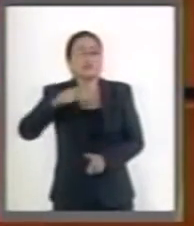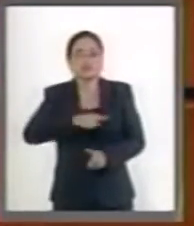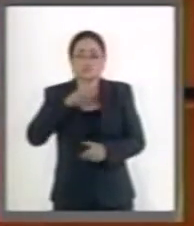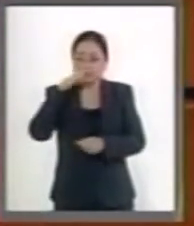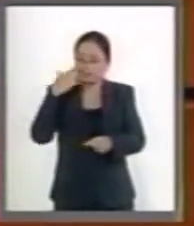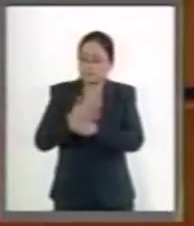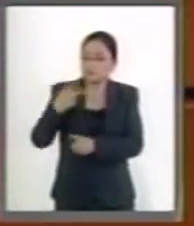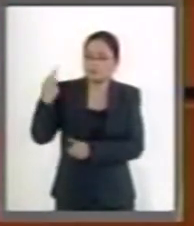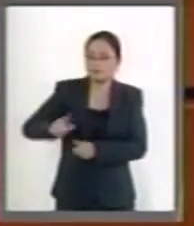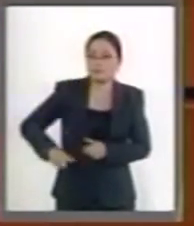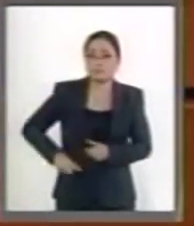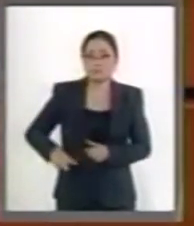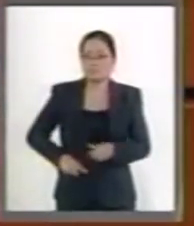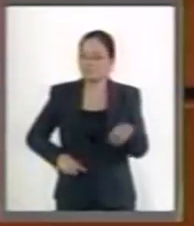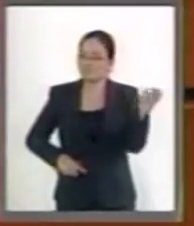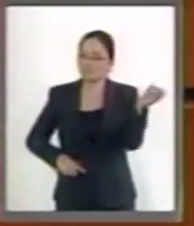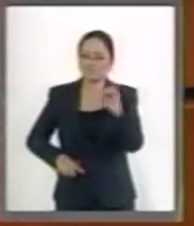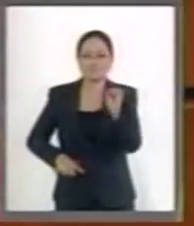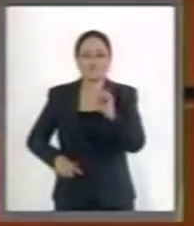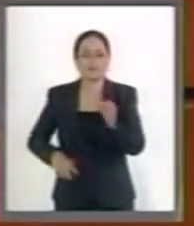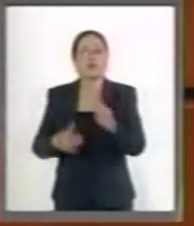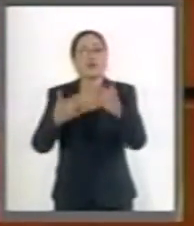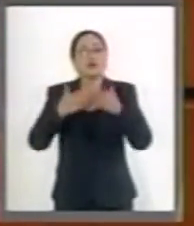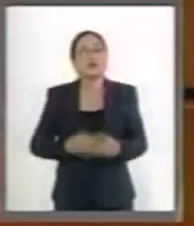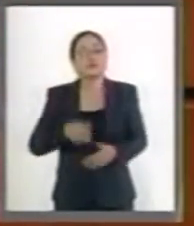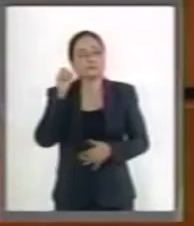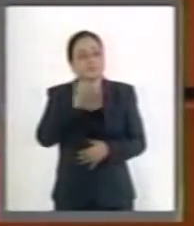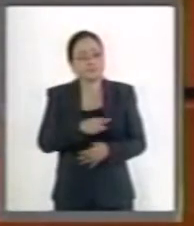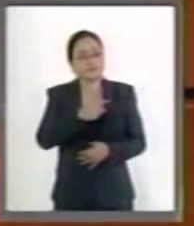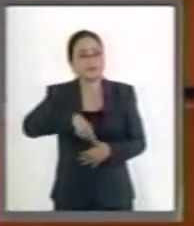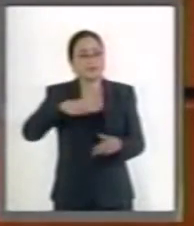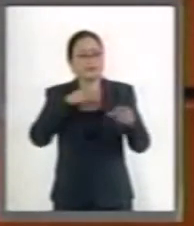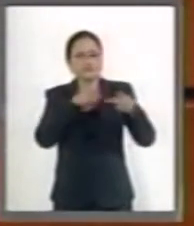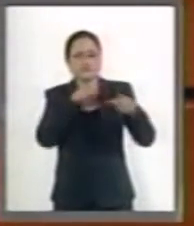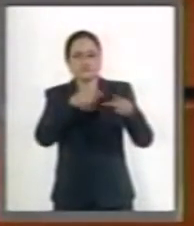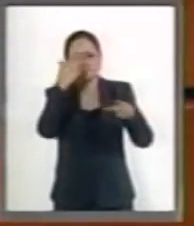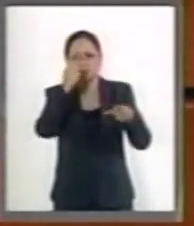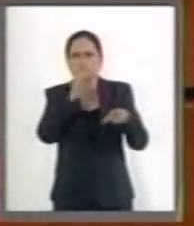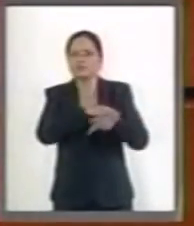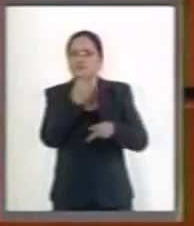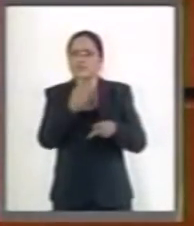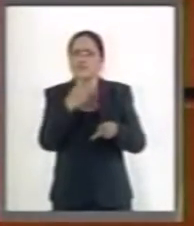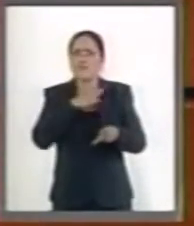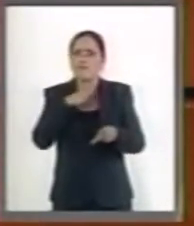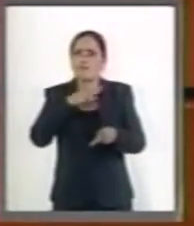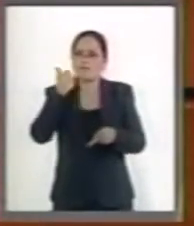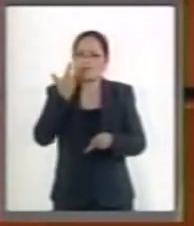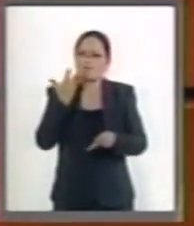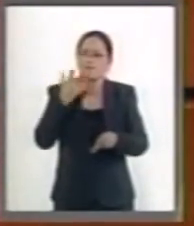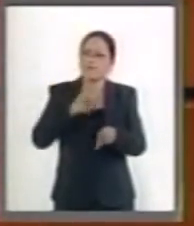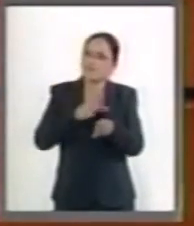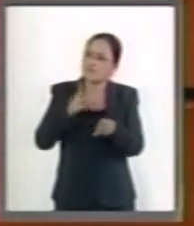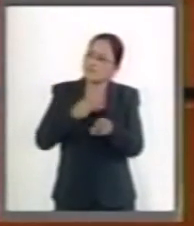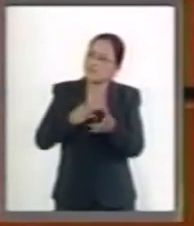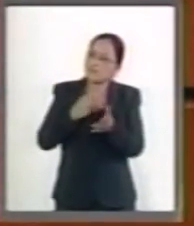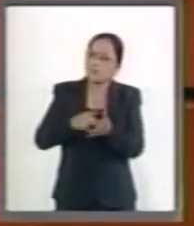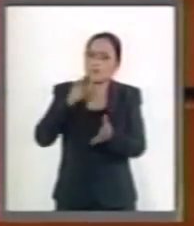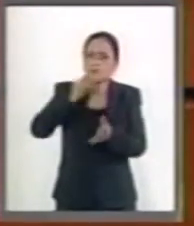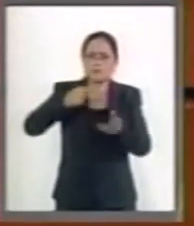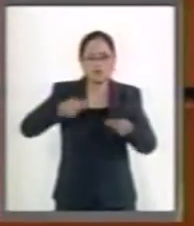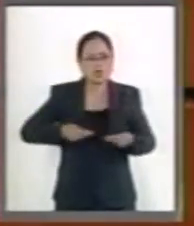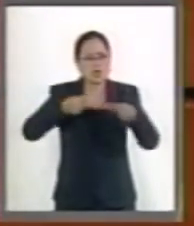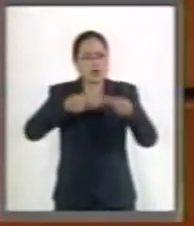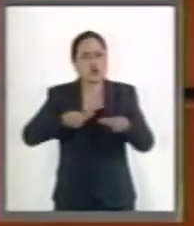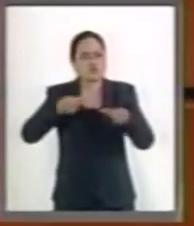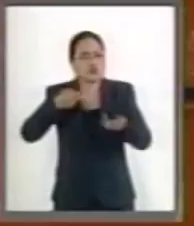responsabilidad del gobierno. Y también lo hace porque quiere afianzar el negocio de